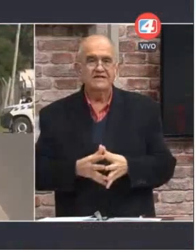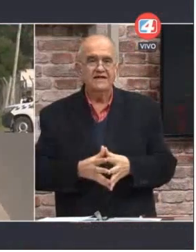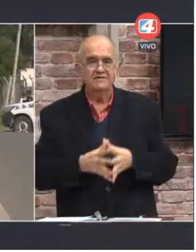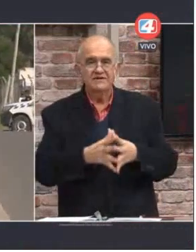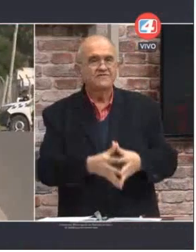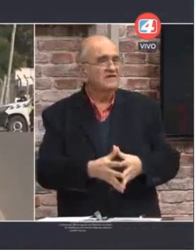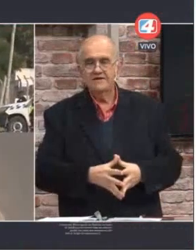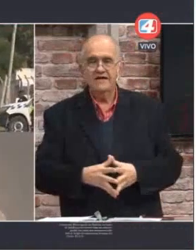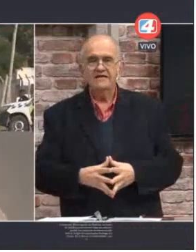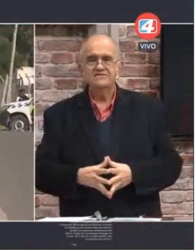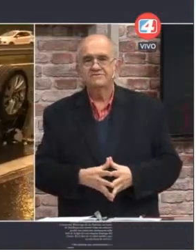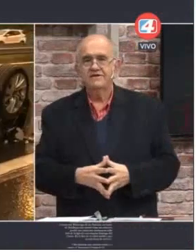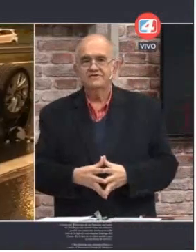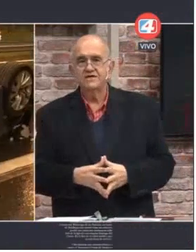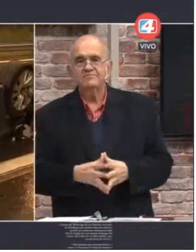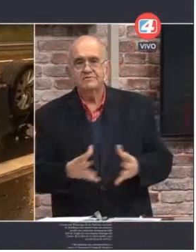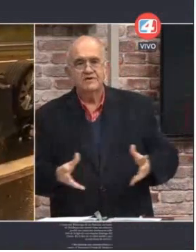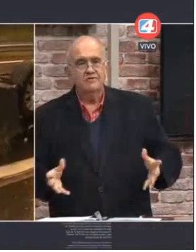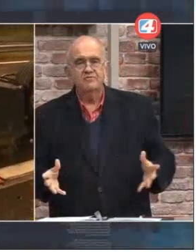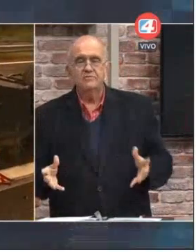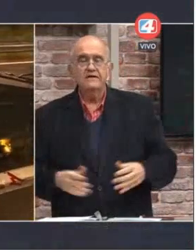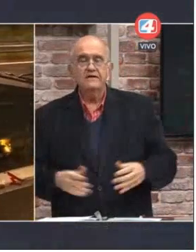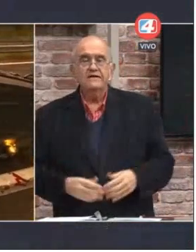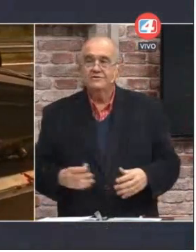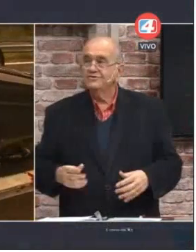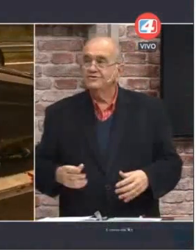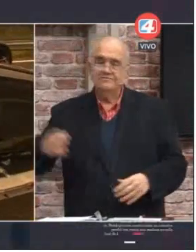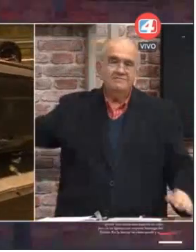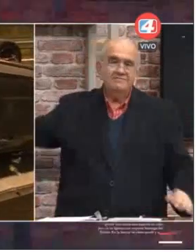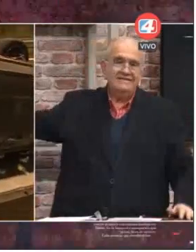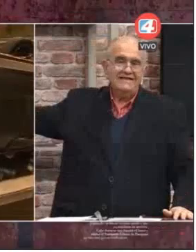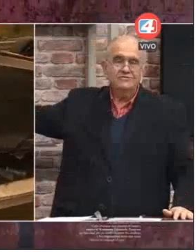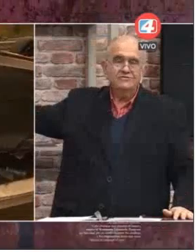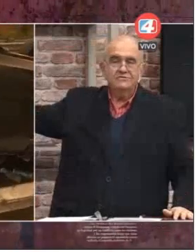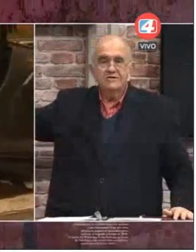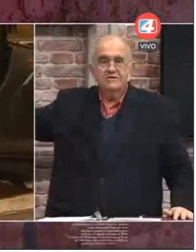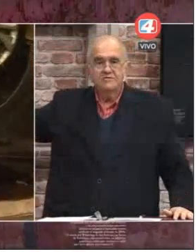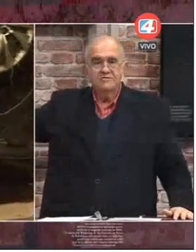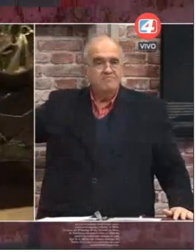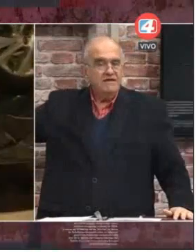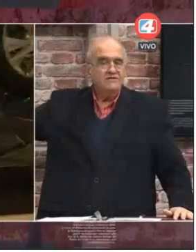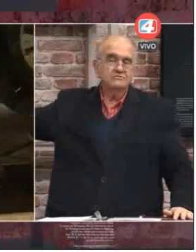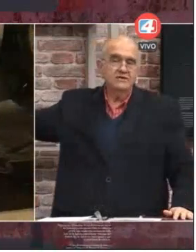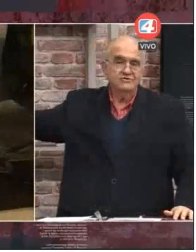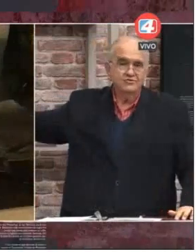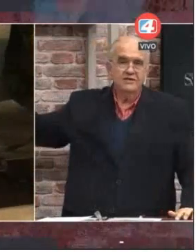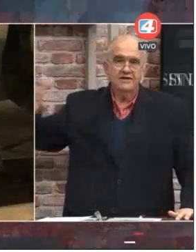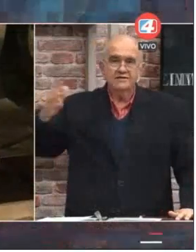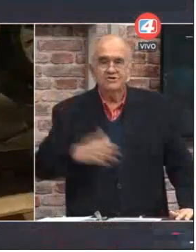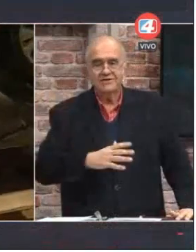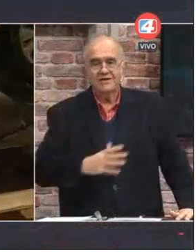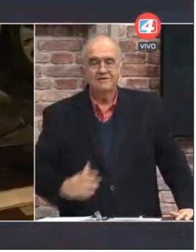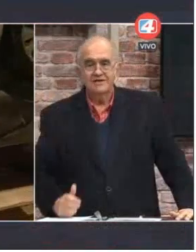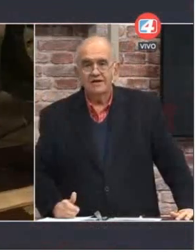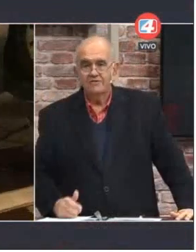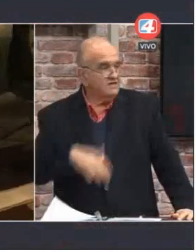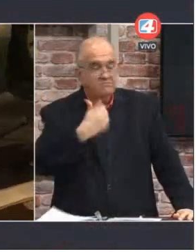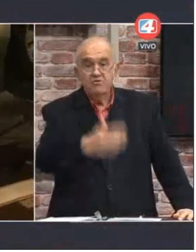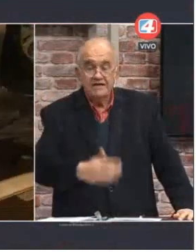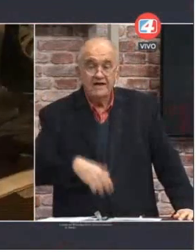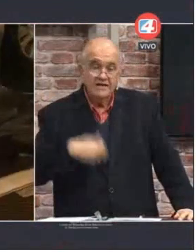una moto prestada venía feliz de la cancha de ver a su equipo de ver a los pumas y lo terminan matando como un perro en una ruta totalmente